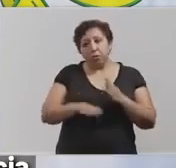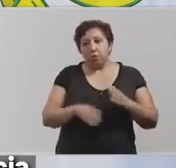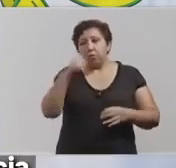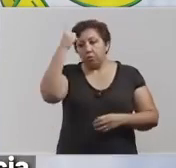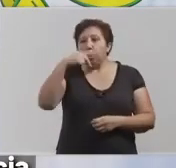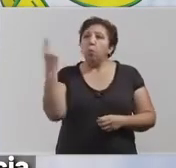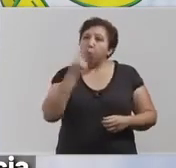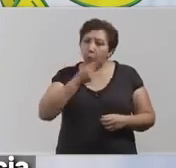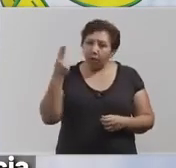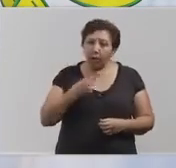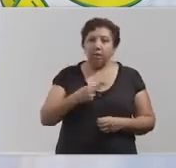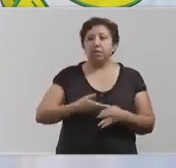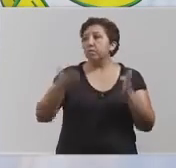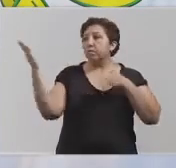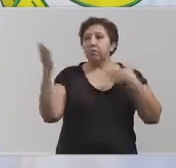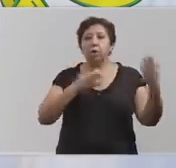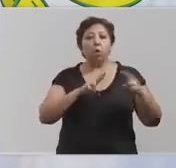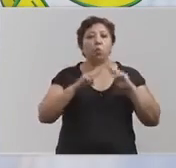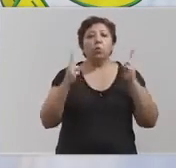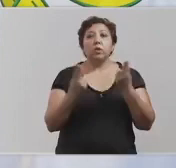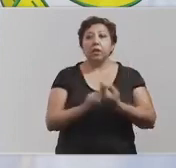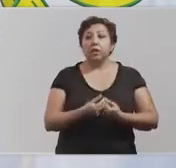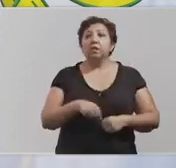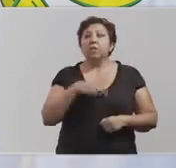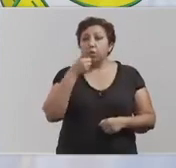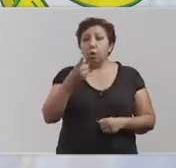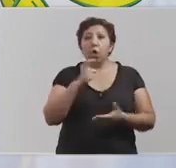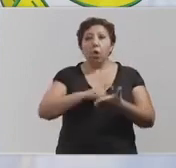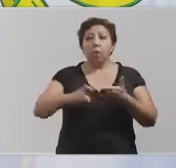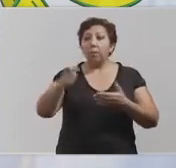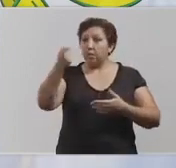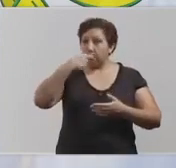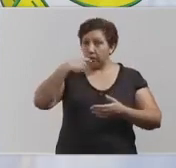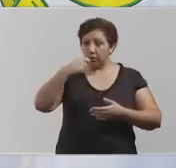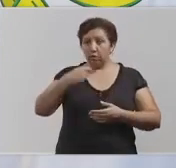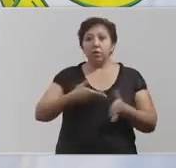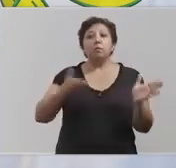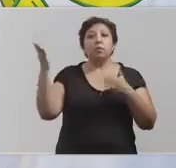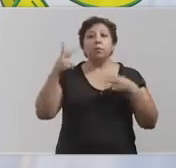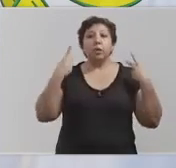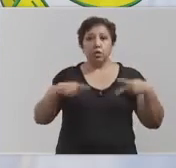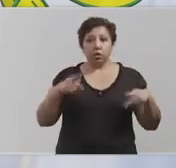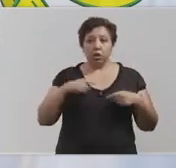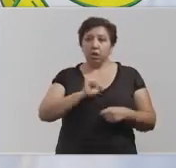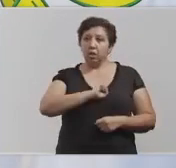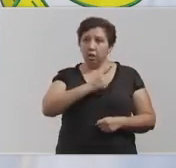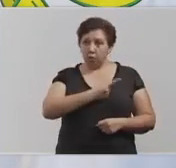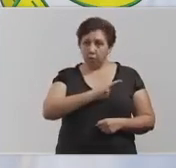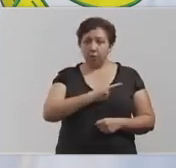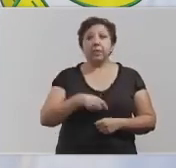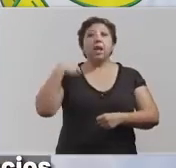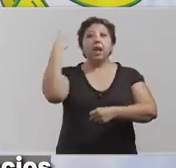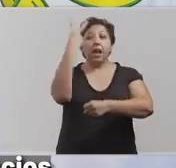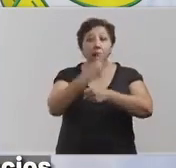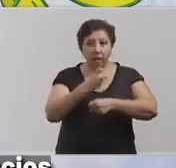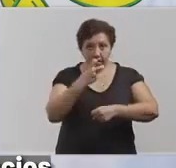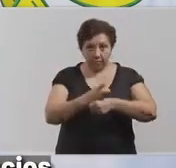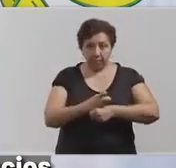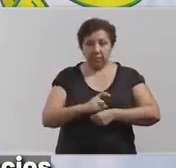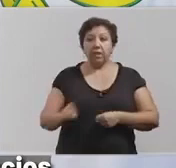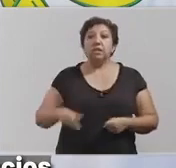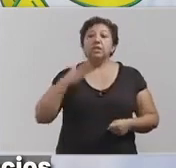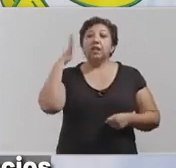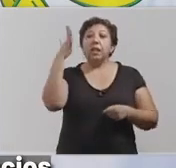excepto para vehículos de emergencia, traslados a unidades médicas, compras de medicamentos y traslados de personal de salud. La segunda